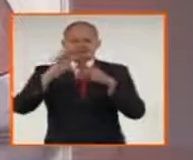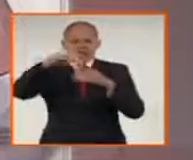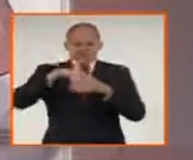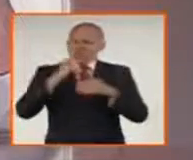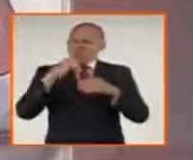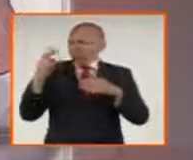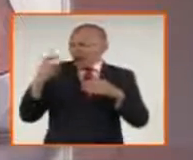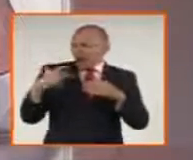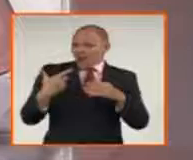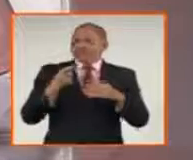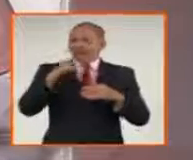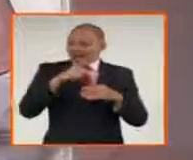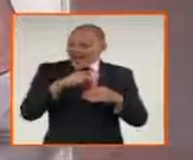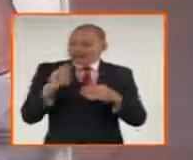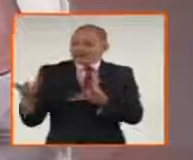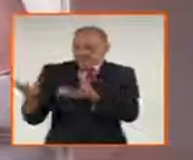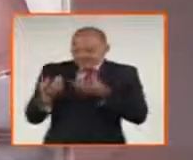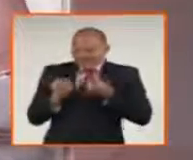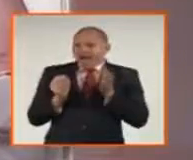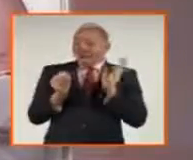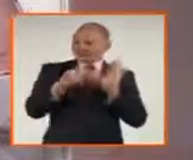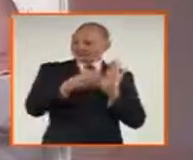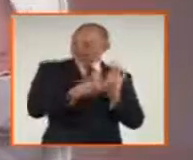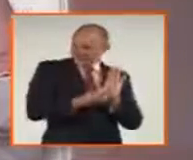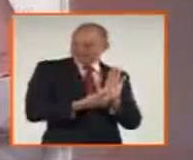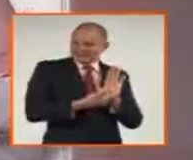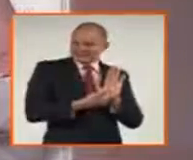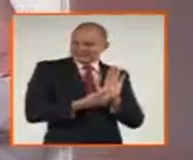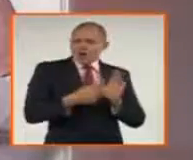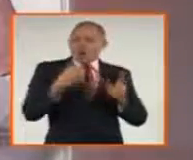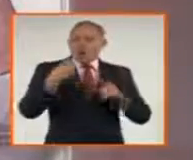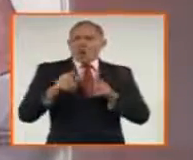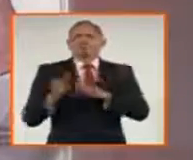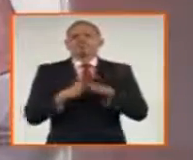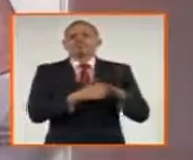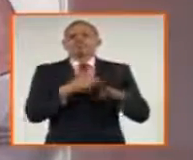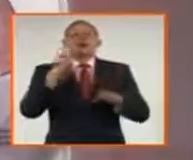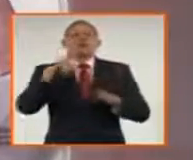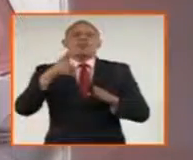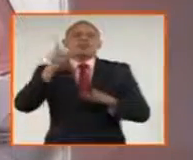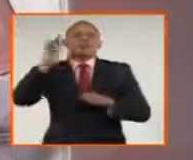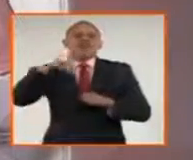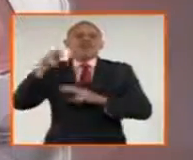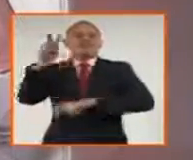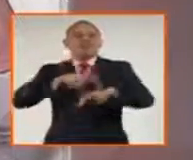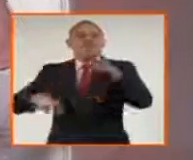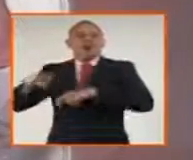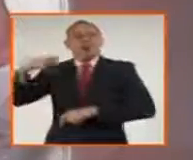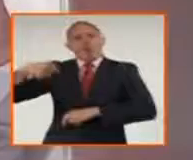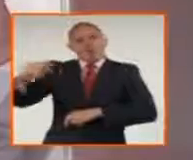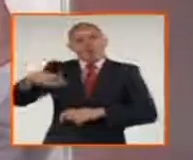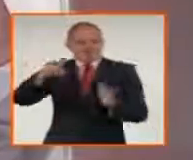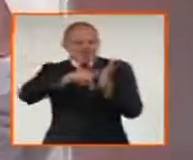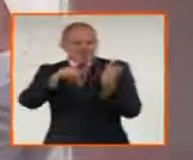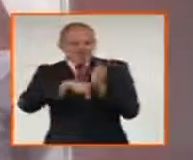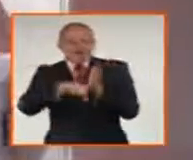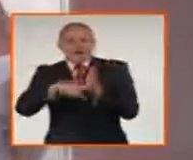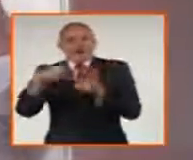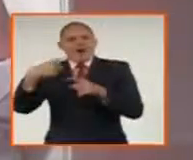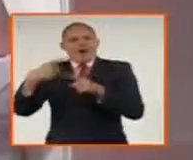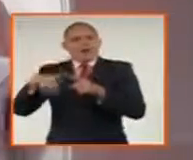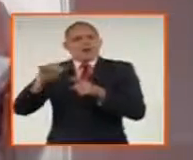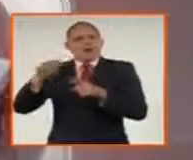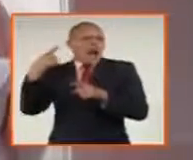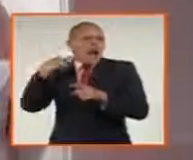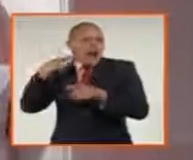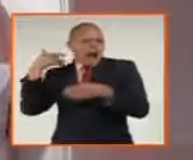jurídicas hace muchos años ya están teniendo una visión multidisciplinar que no solo va a la norma, a la